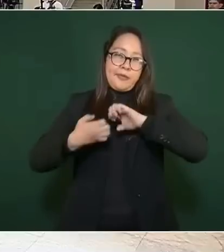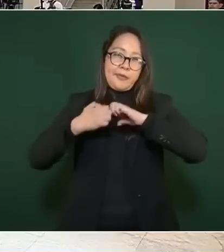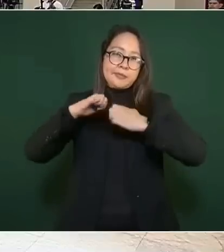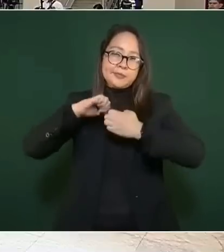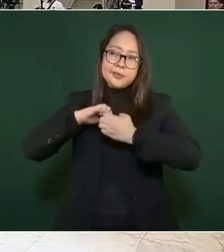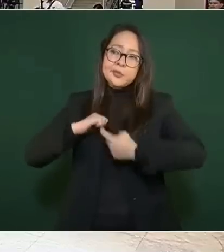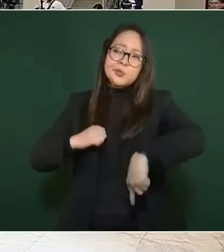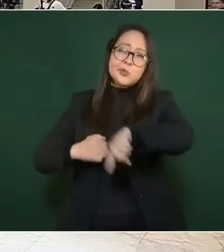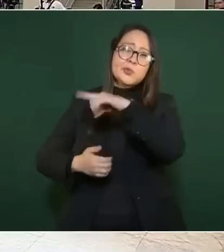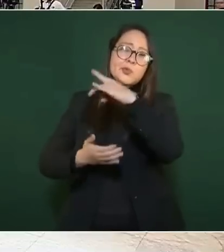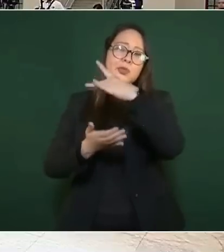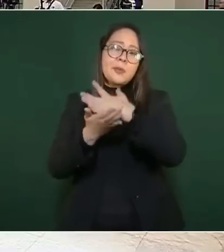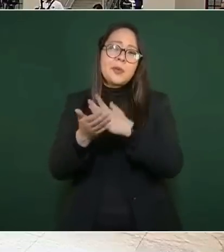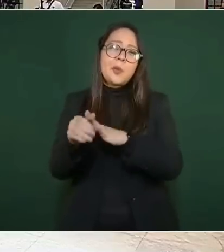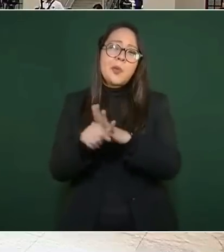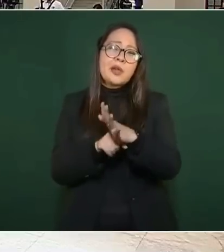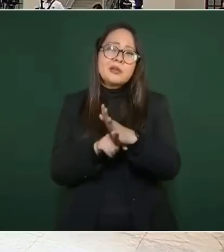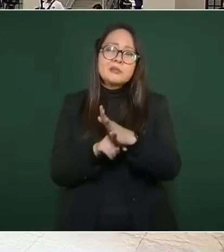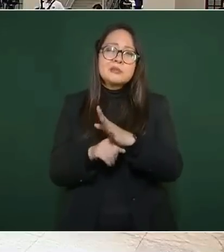denunciar y criticar y